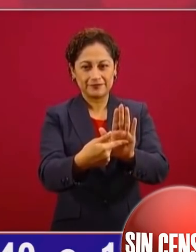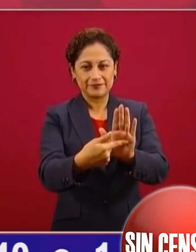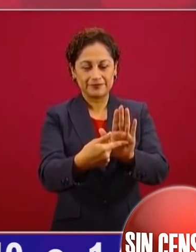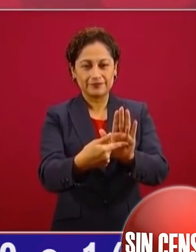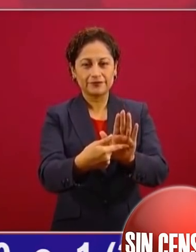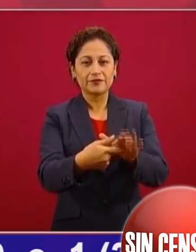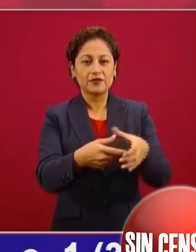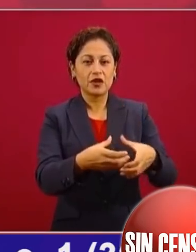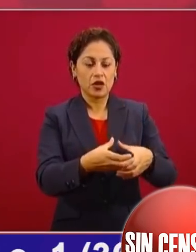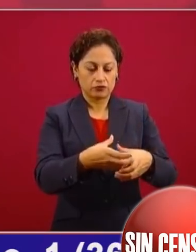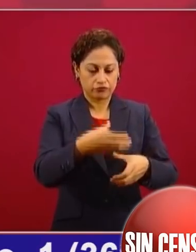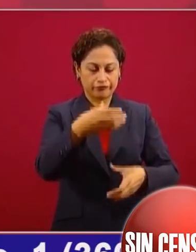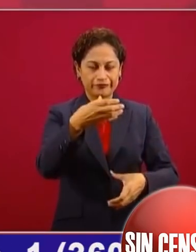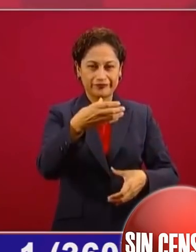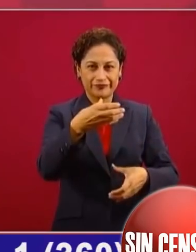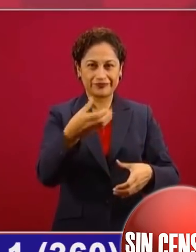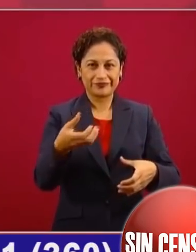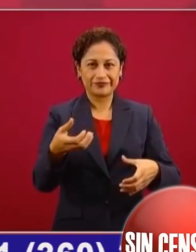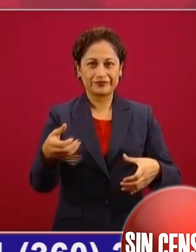piña,